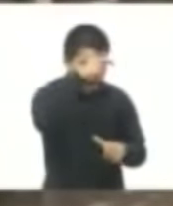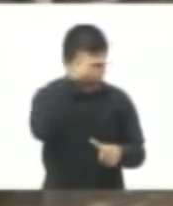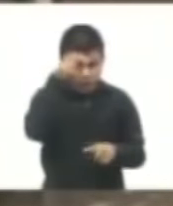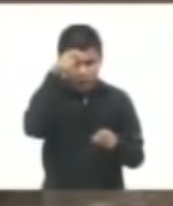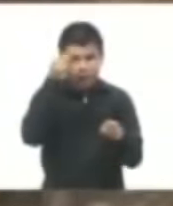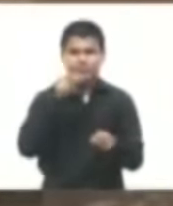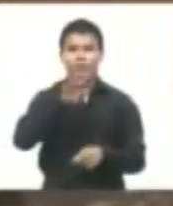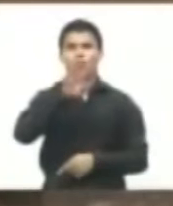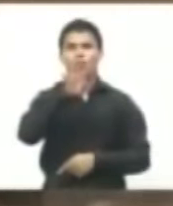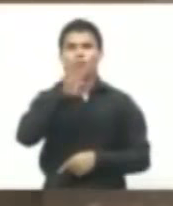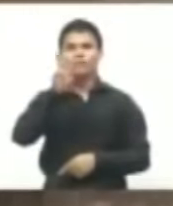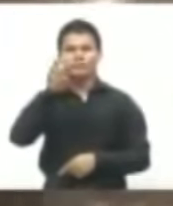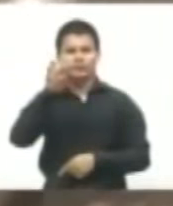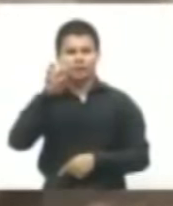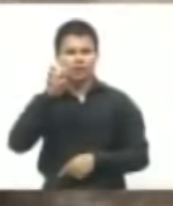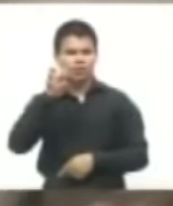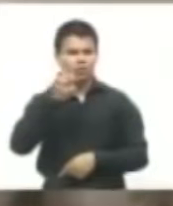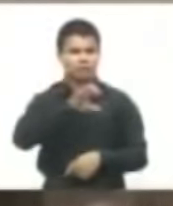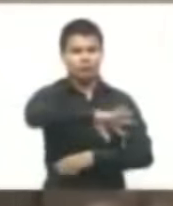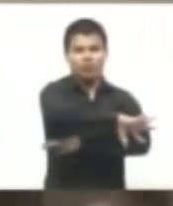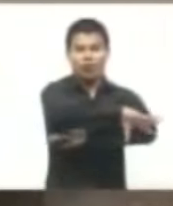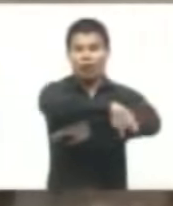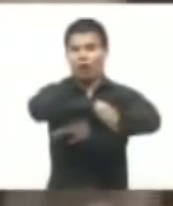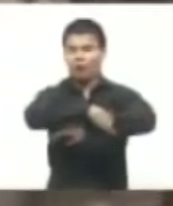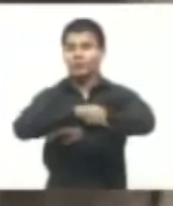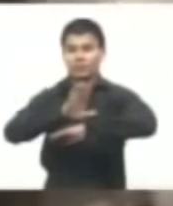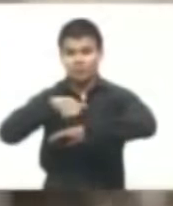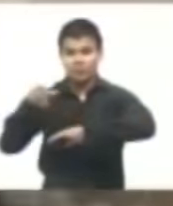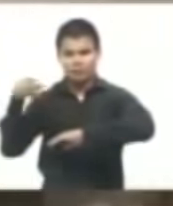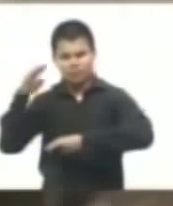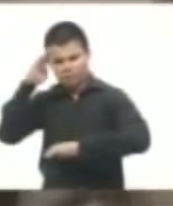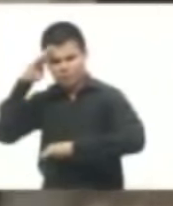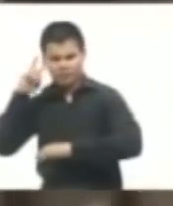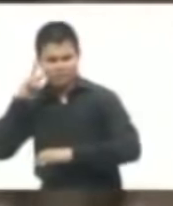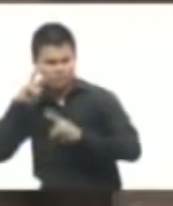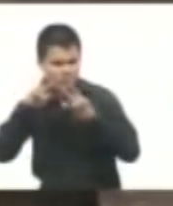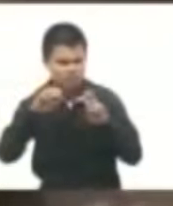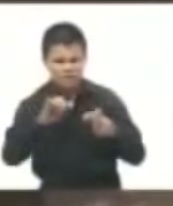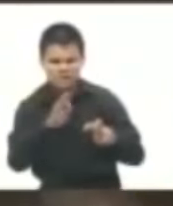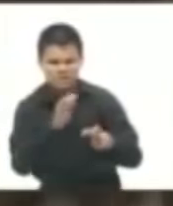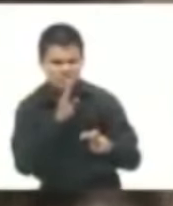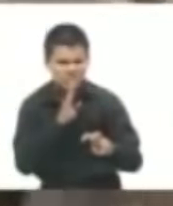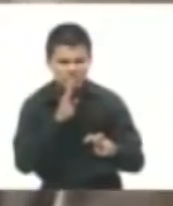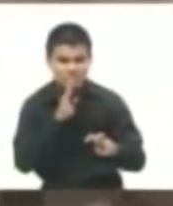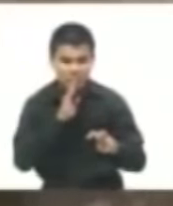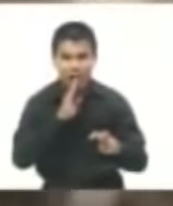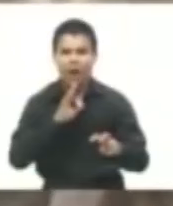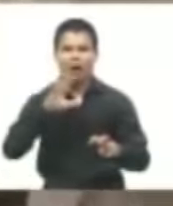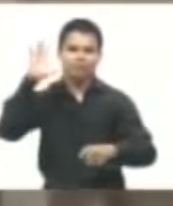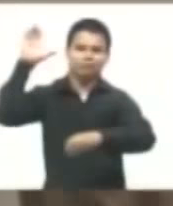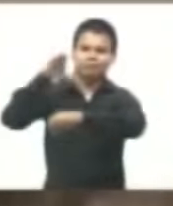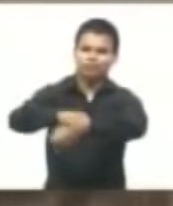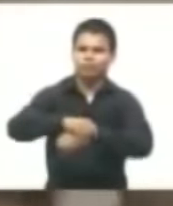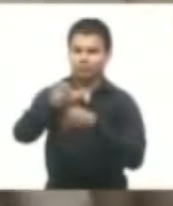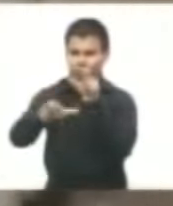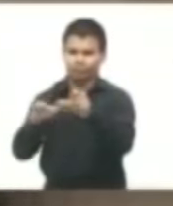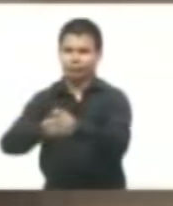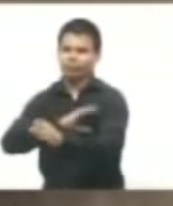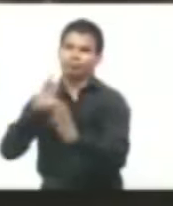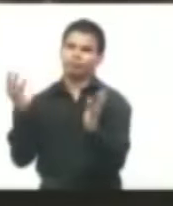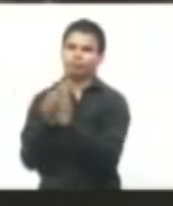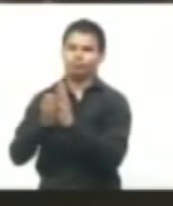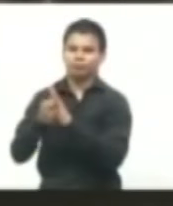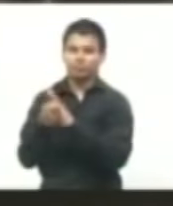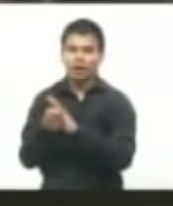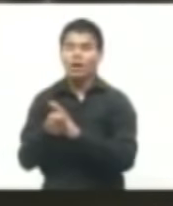una rápida acción de la Fuerza Pública de Sucre se recuperaron 88 reses de un grupo de 103 vacas preñadas que habían sido hurtadas en el departamento de